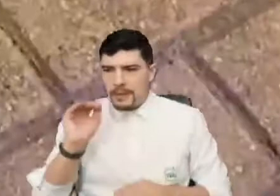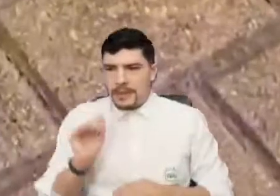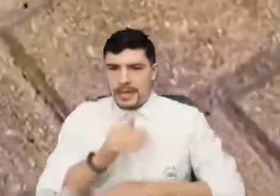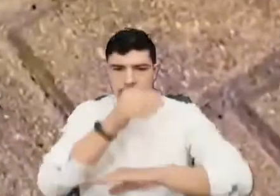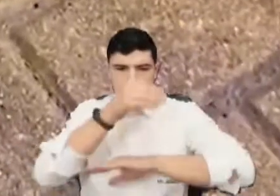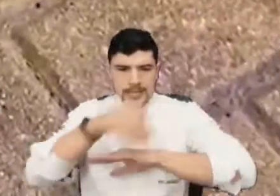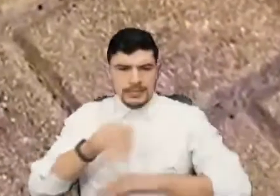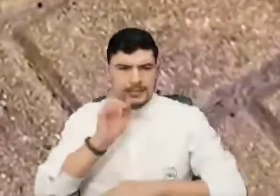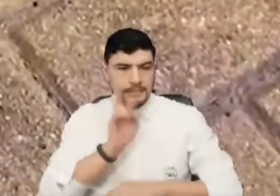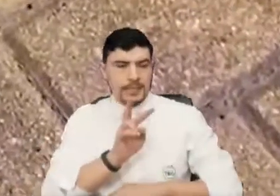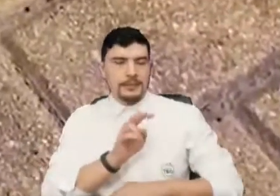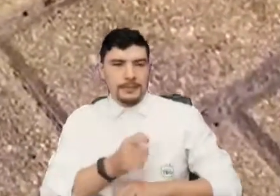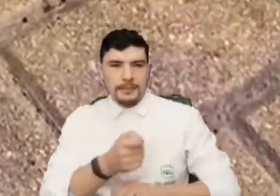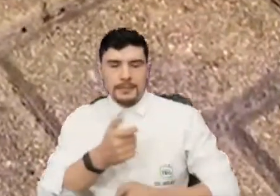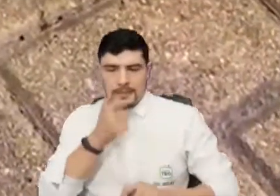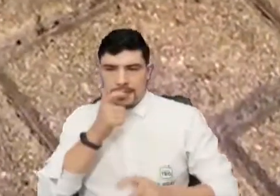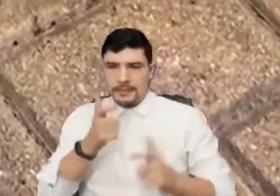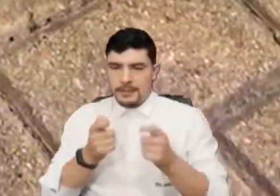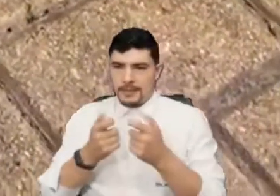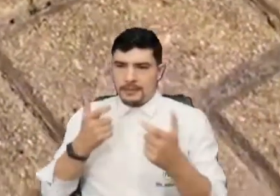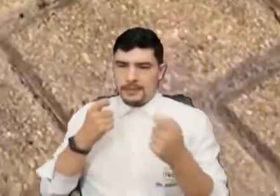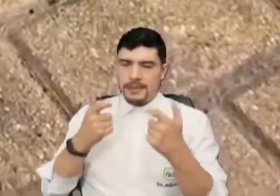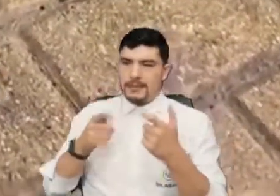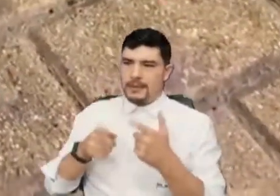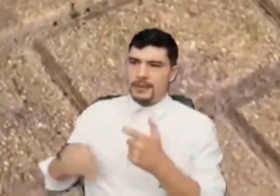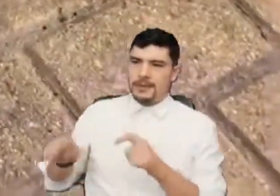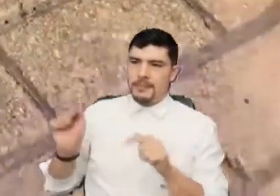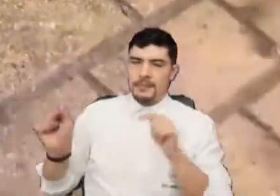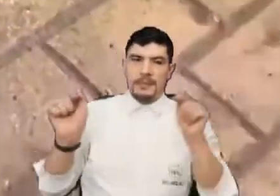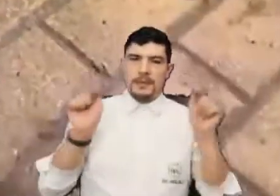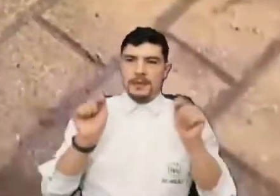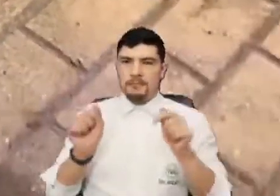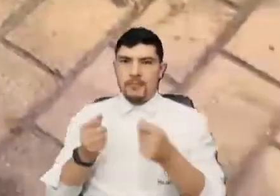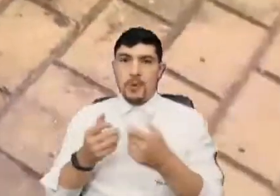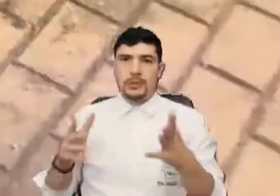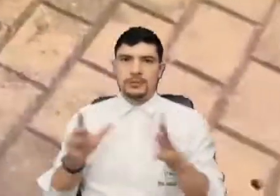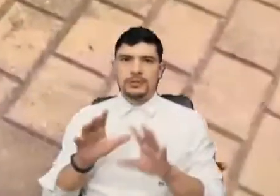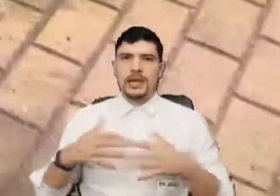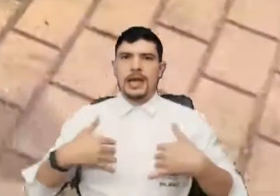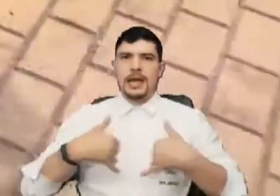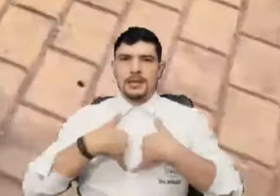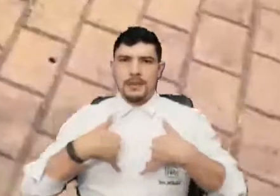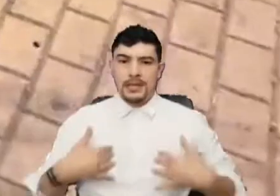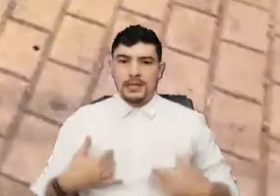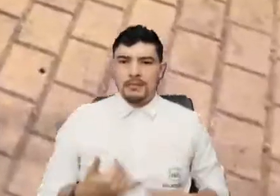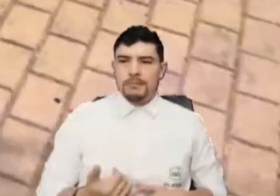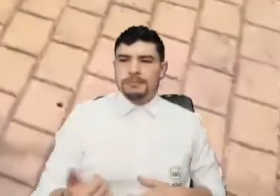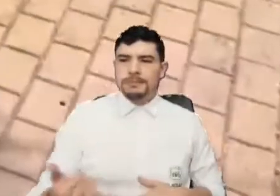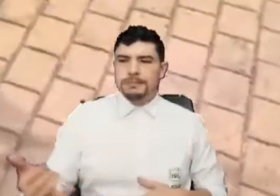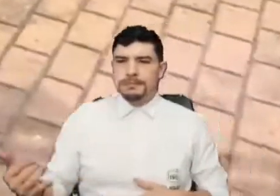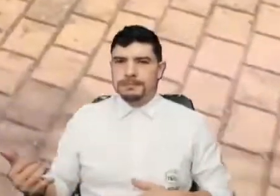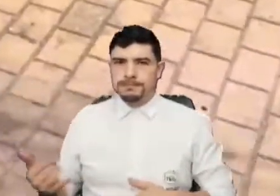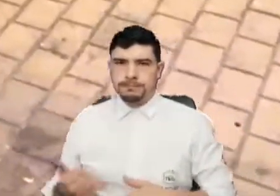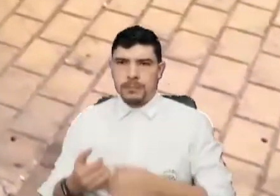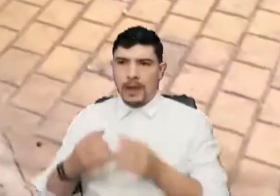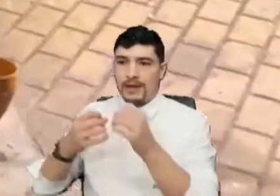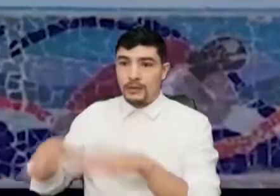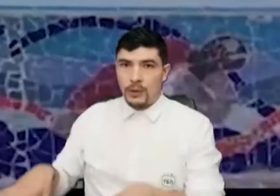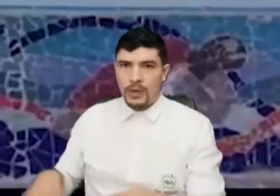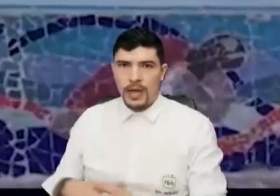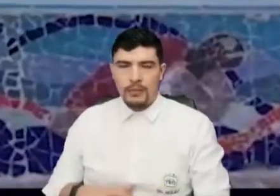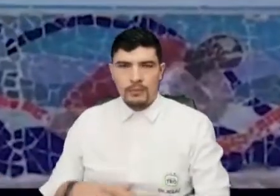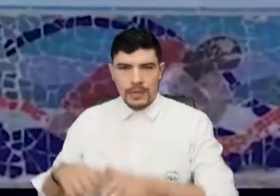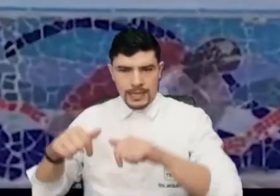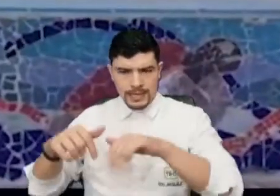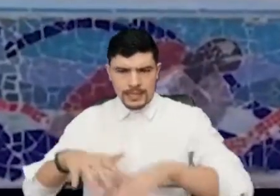de animales abandonados que se encuentran en toda la jurisdicción de la isla y a partir de esto nace